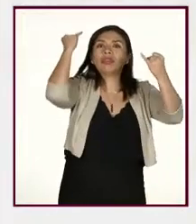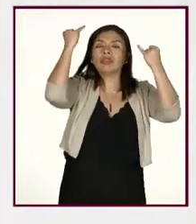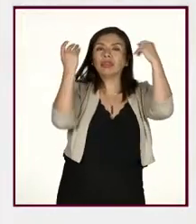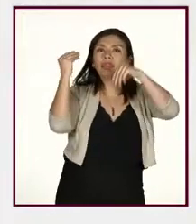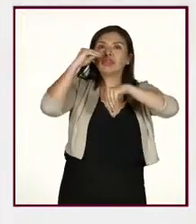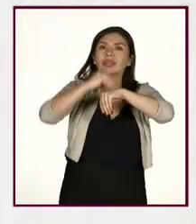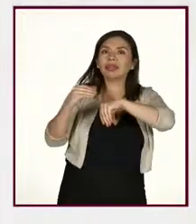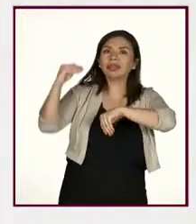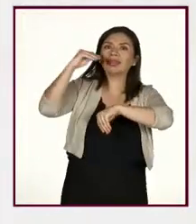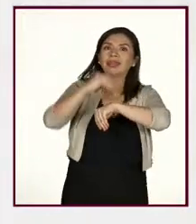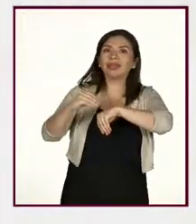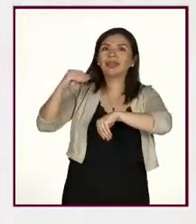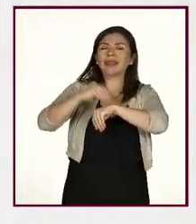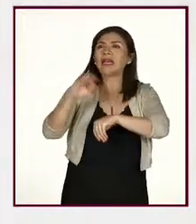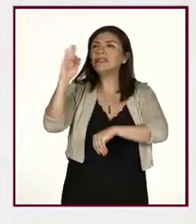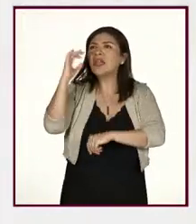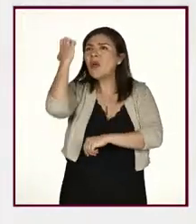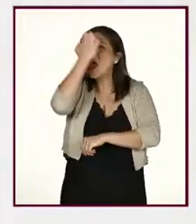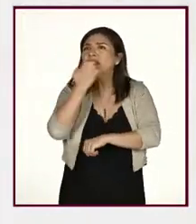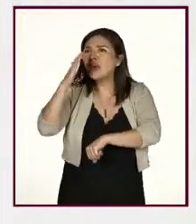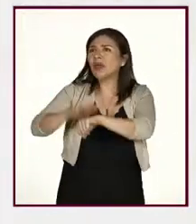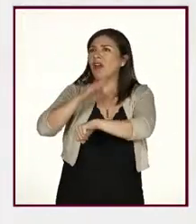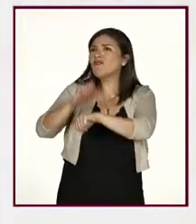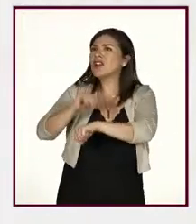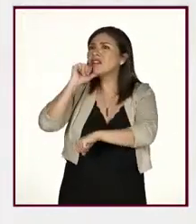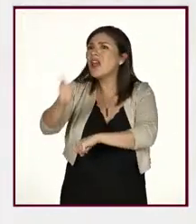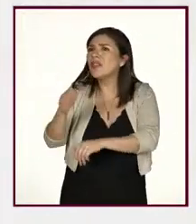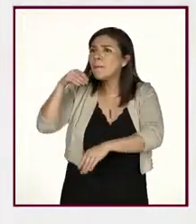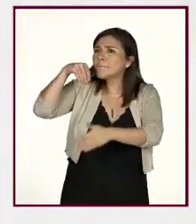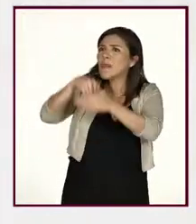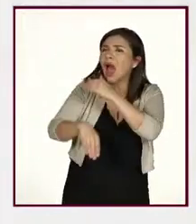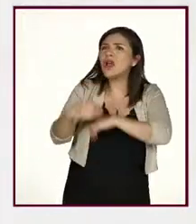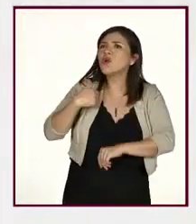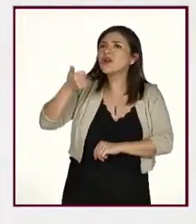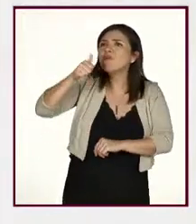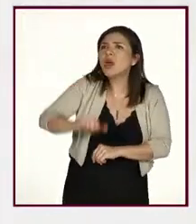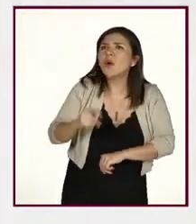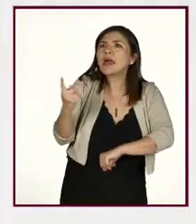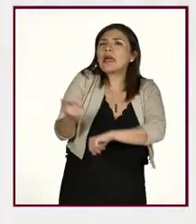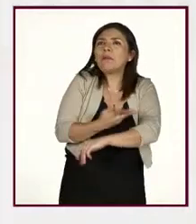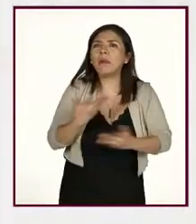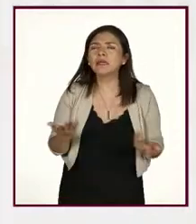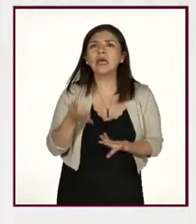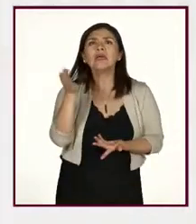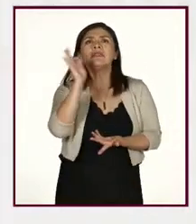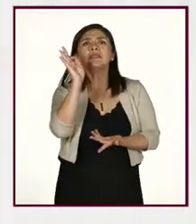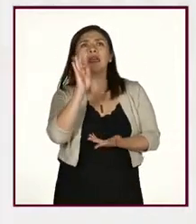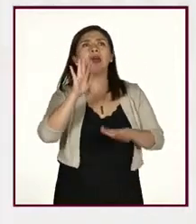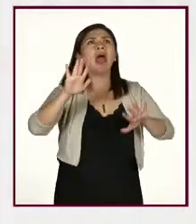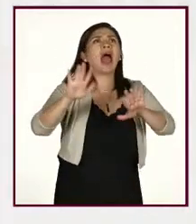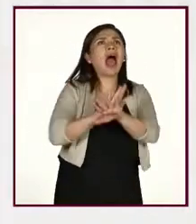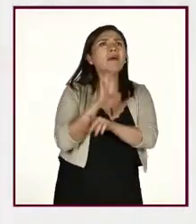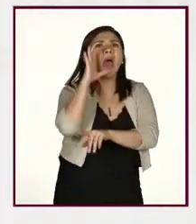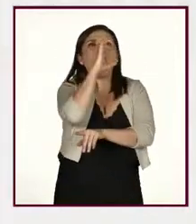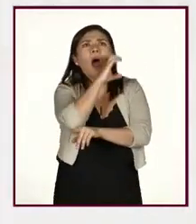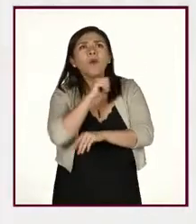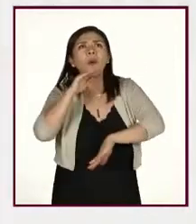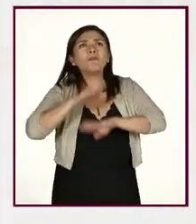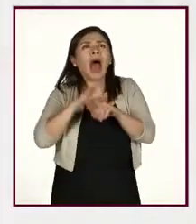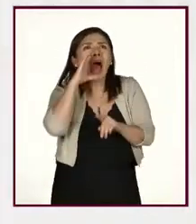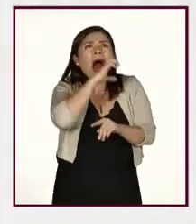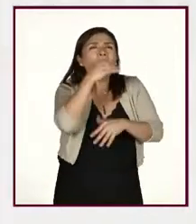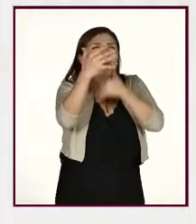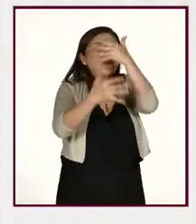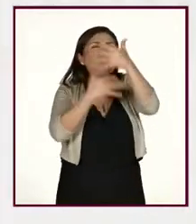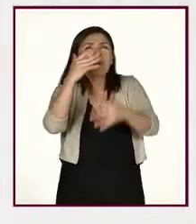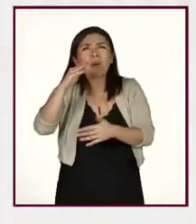empiezan como, ¿y si no apruebo mi examen mañana? ¿Y qué tal si repruebo? ¿Y qué tal si el cambio climático sigue avanzando y esto